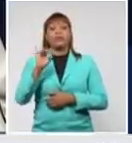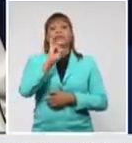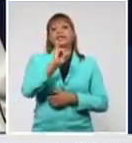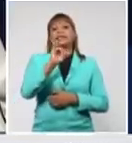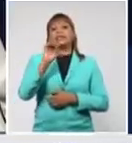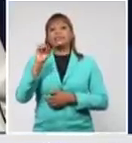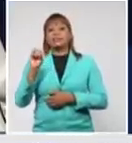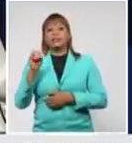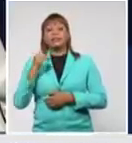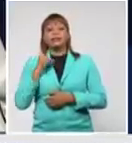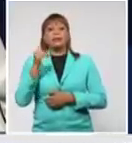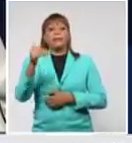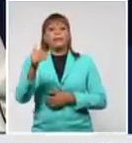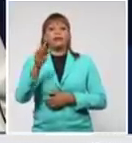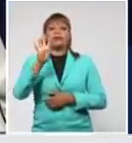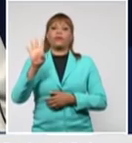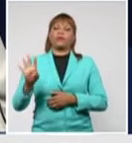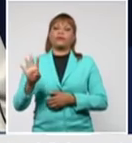más, 4.